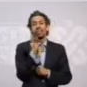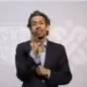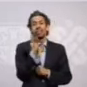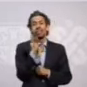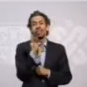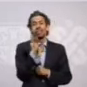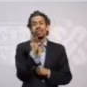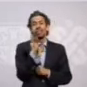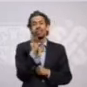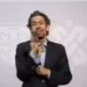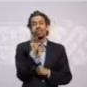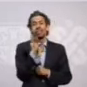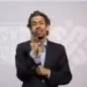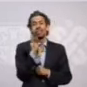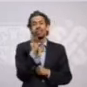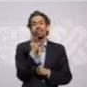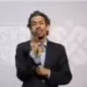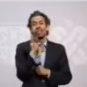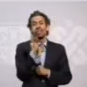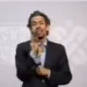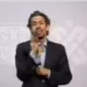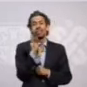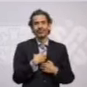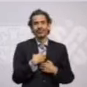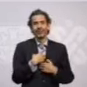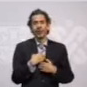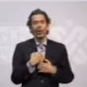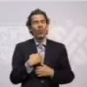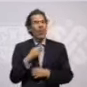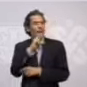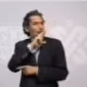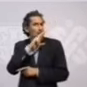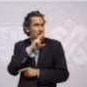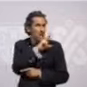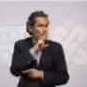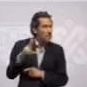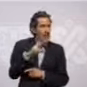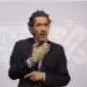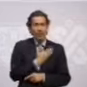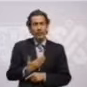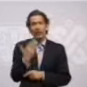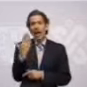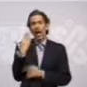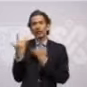no, al revés. Queremos reivindicar al mejor presidente que ha tenido México, que es Benito Juárez.